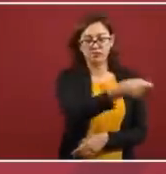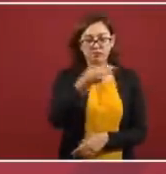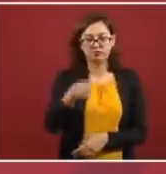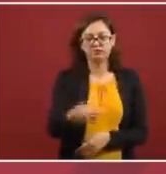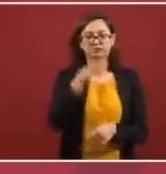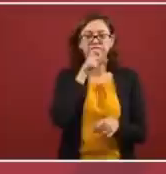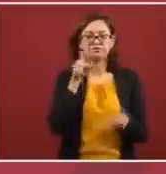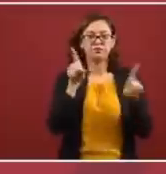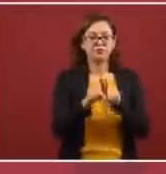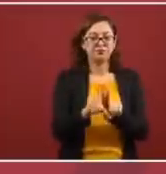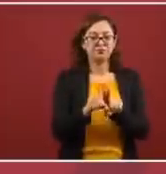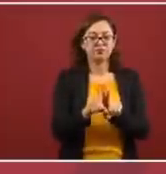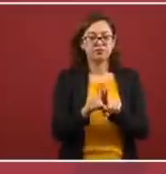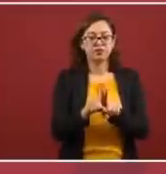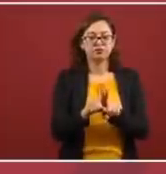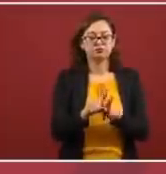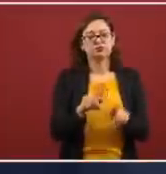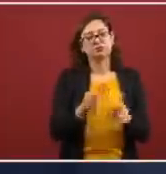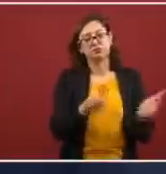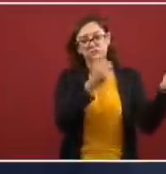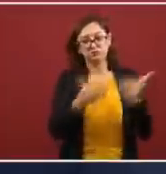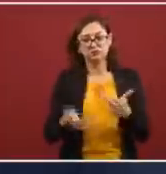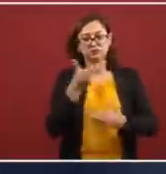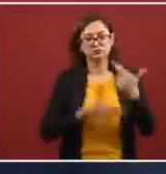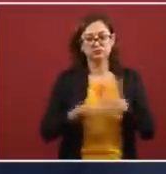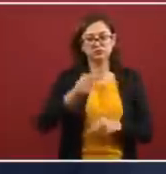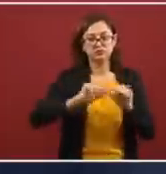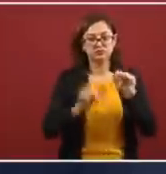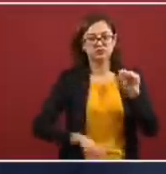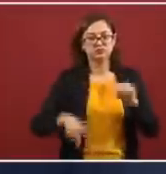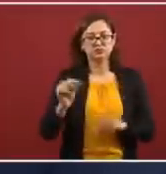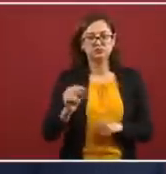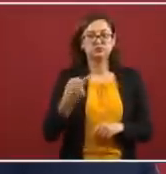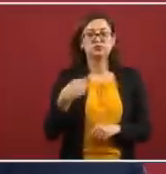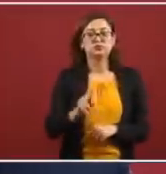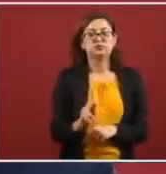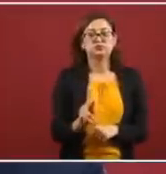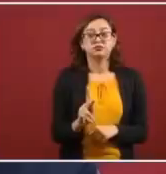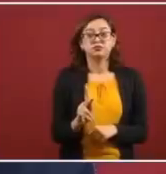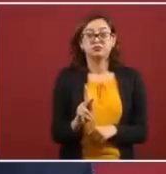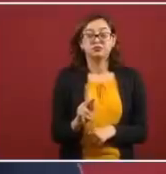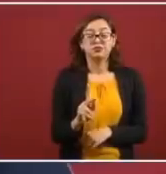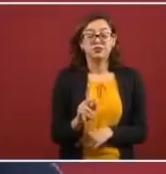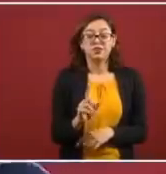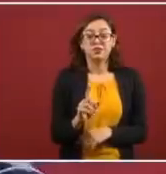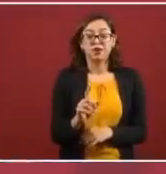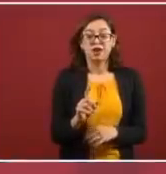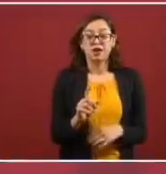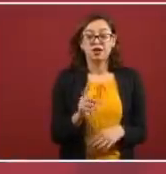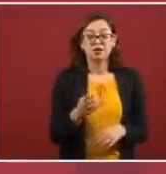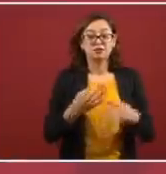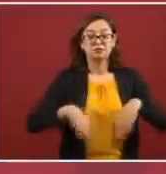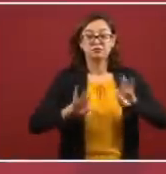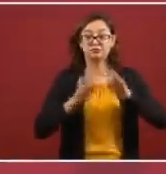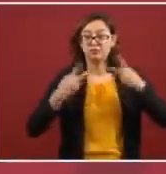de extradición siempre y cuando repito no se ponga en riesgo a la población